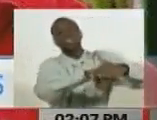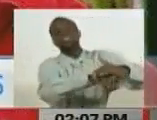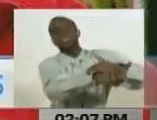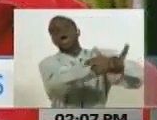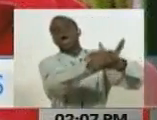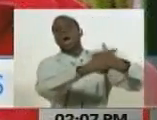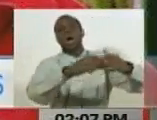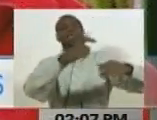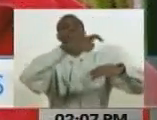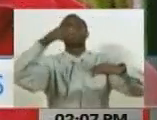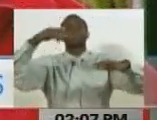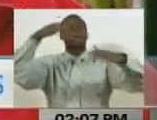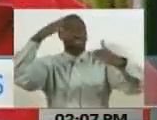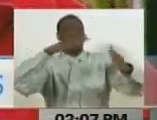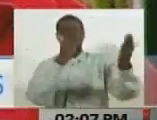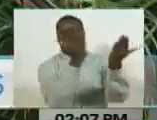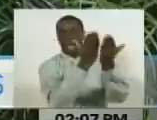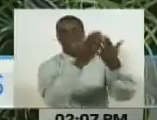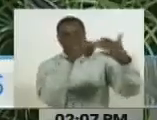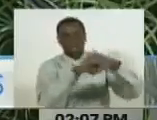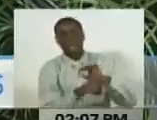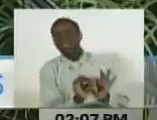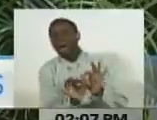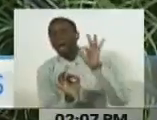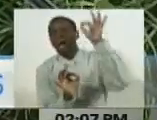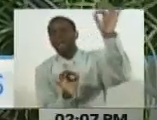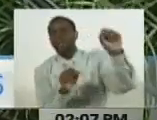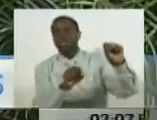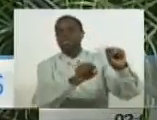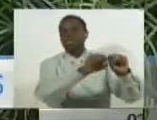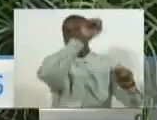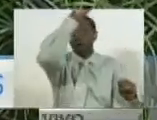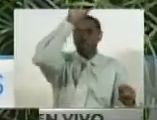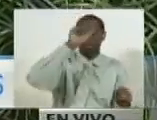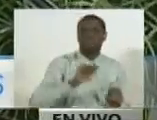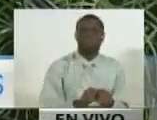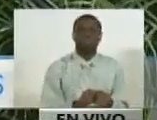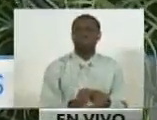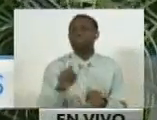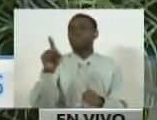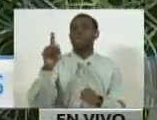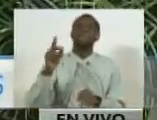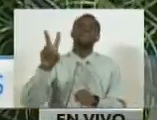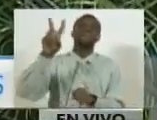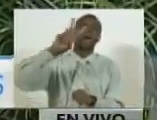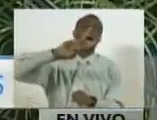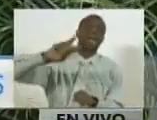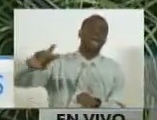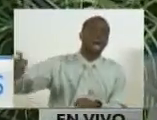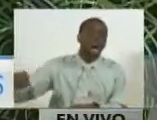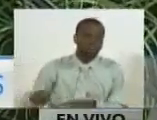del aula de clase allá en San Cristóbal, en Valera, en